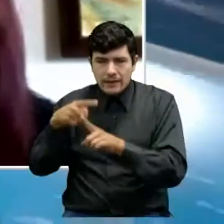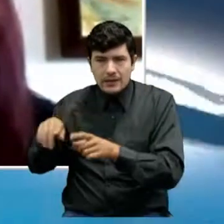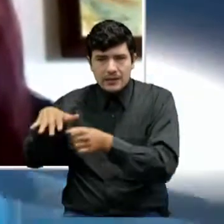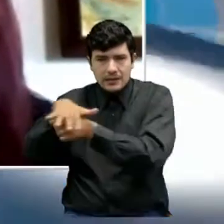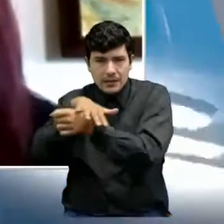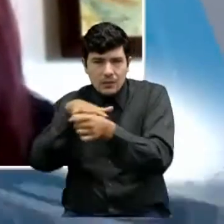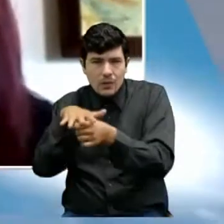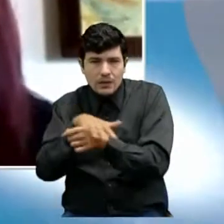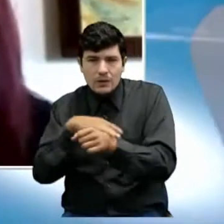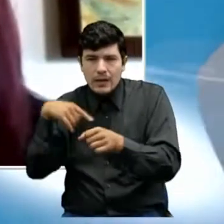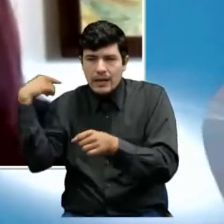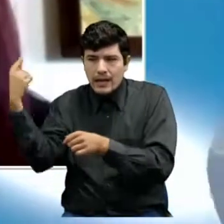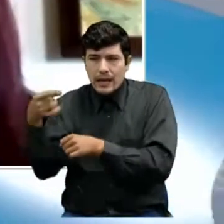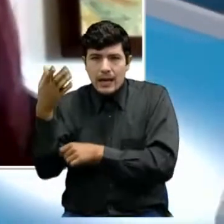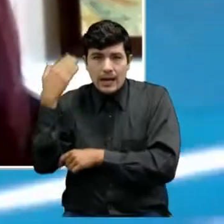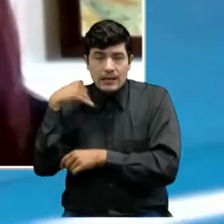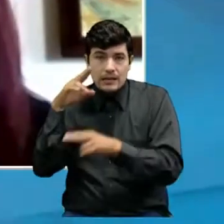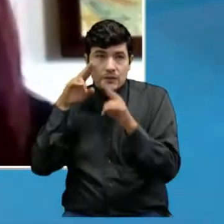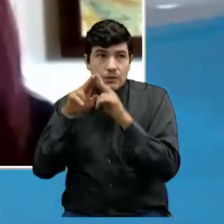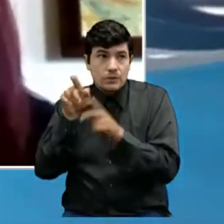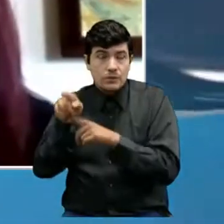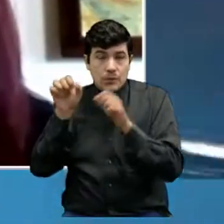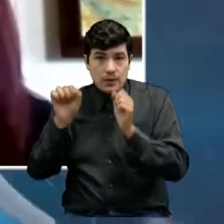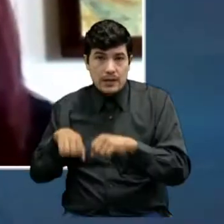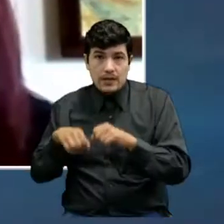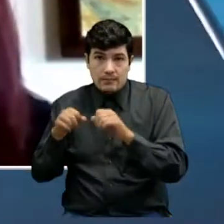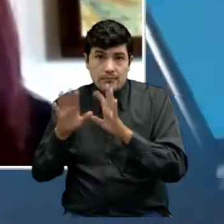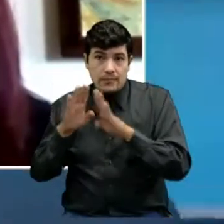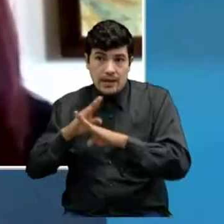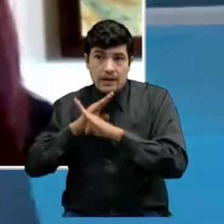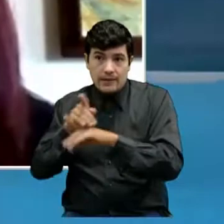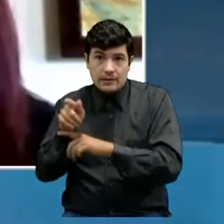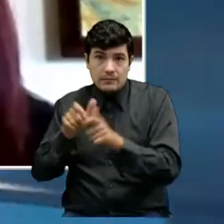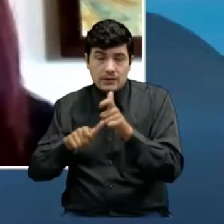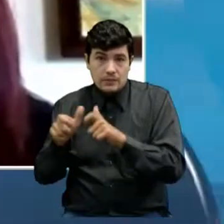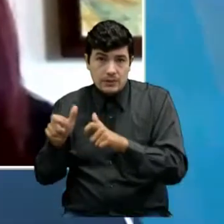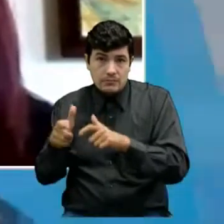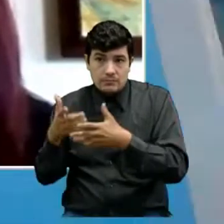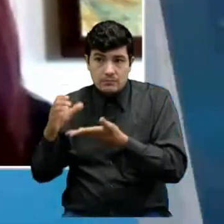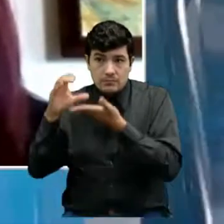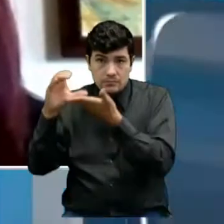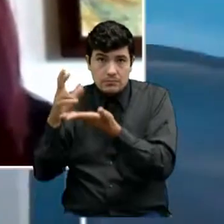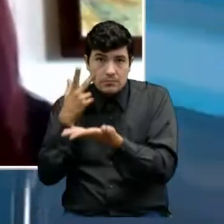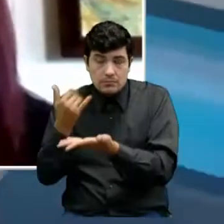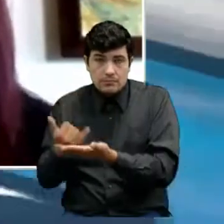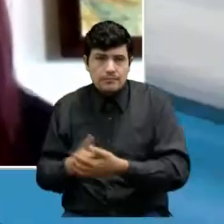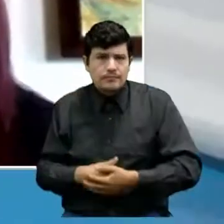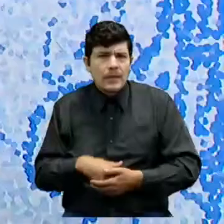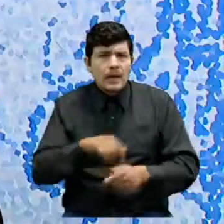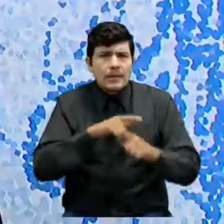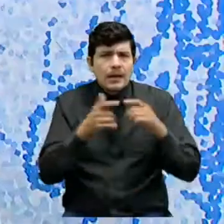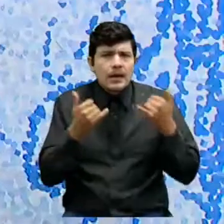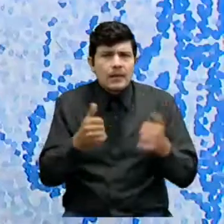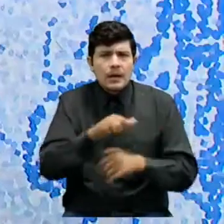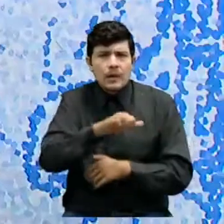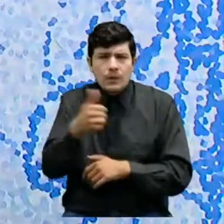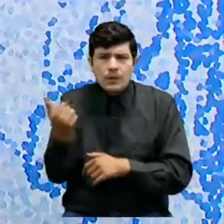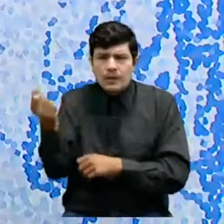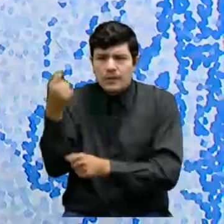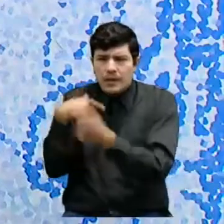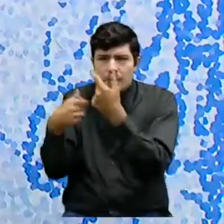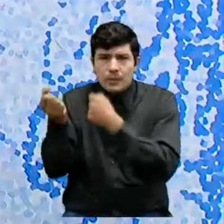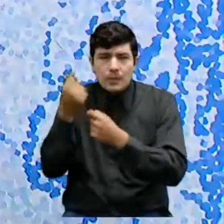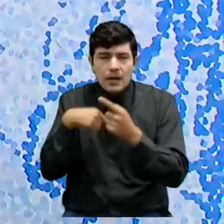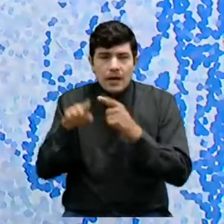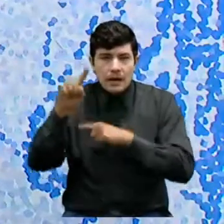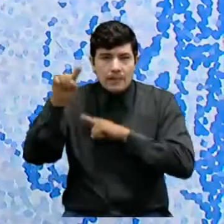que se debían tener en cuenta para el salario de los trabajadores. Tenemos otra pregunta que nos envía nuestro televidente a